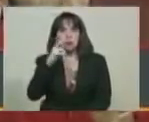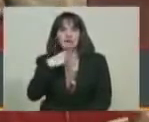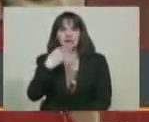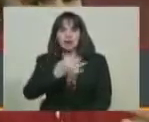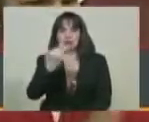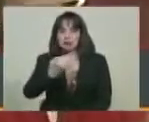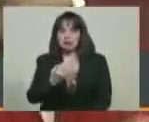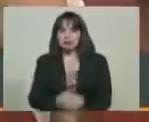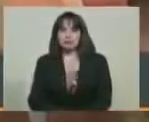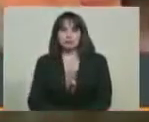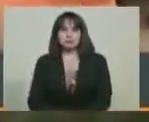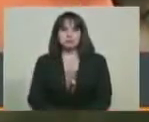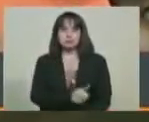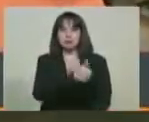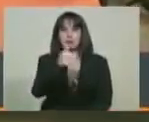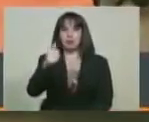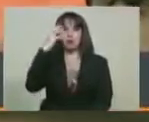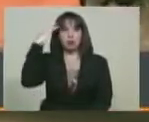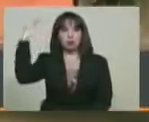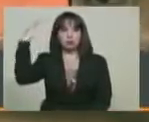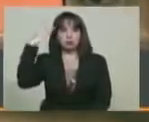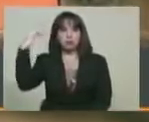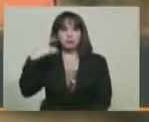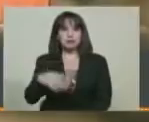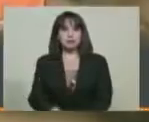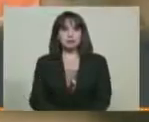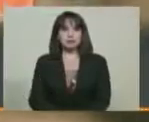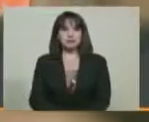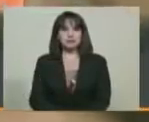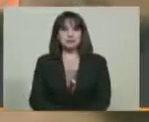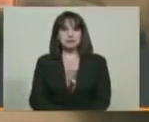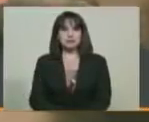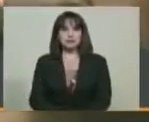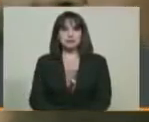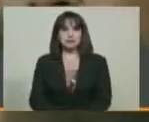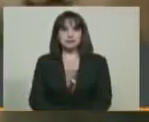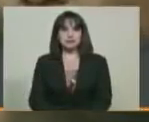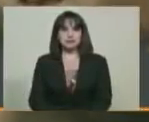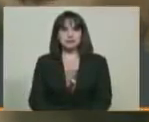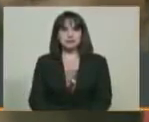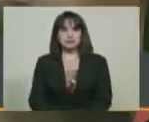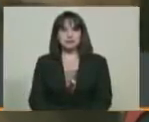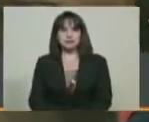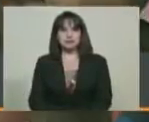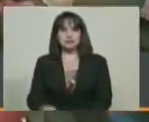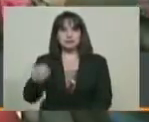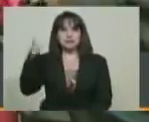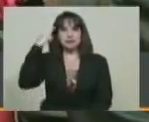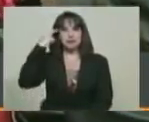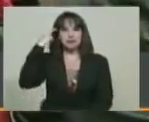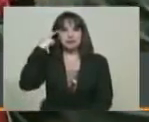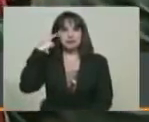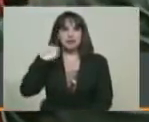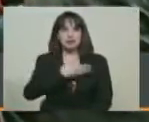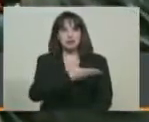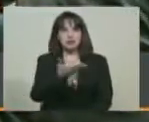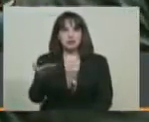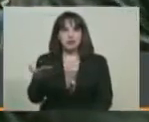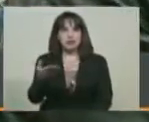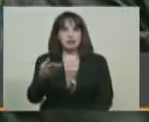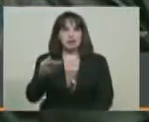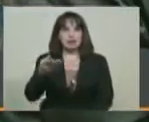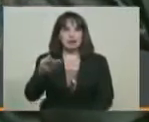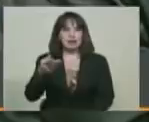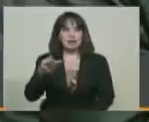Hacerlos realidad, cada uno de los sueños. Hermoso. Yo sé que han estado